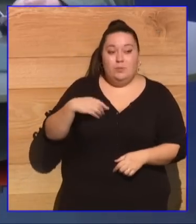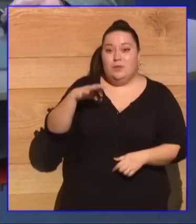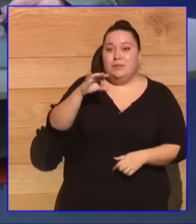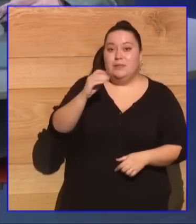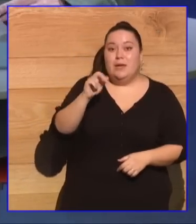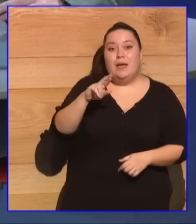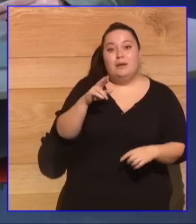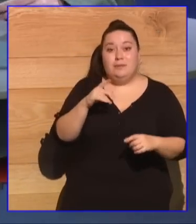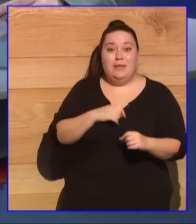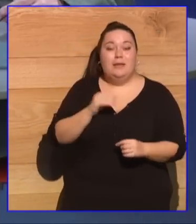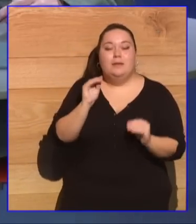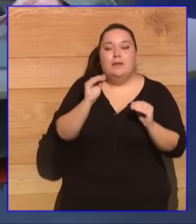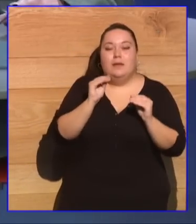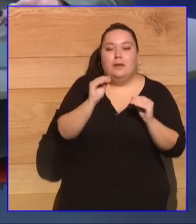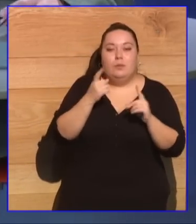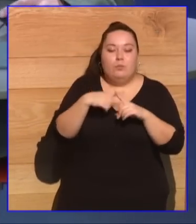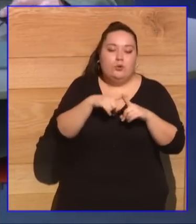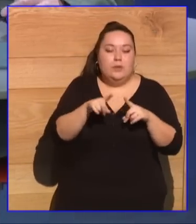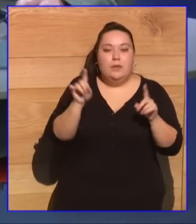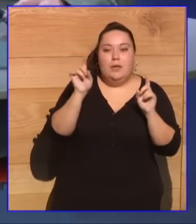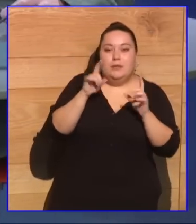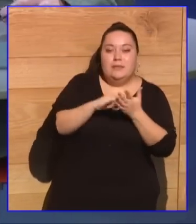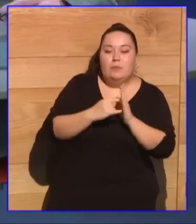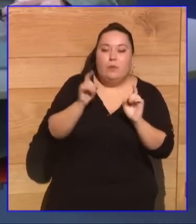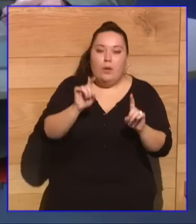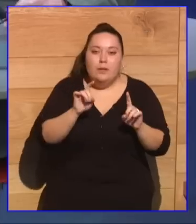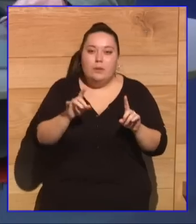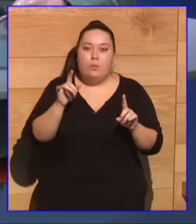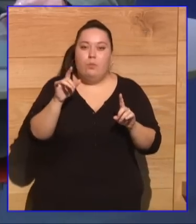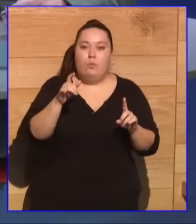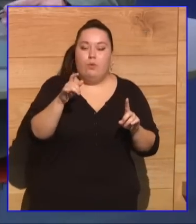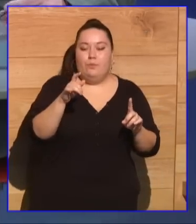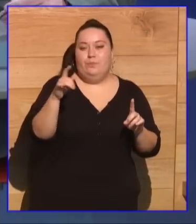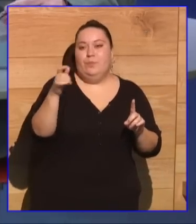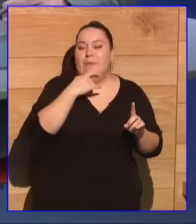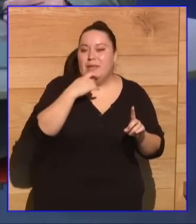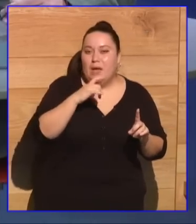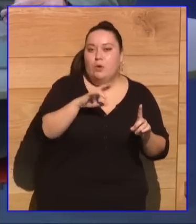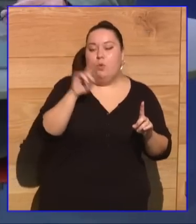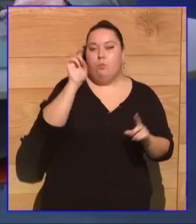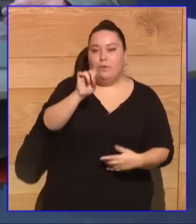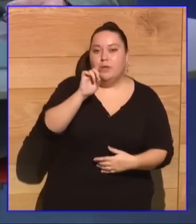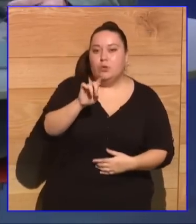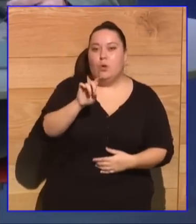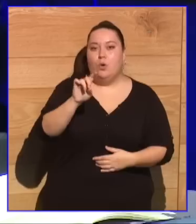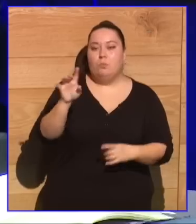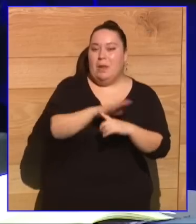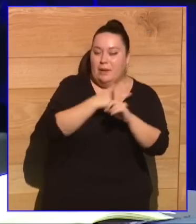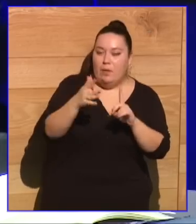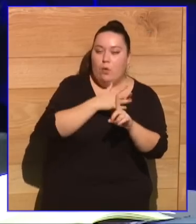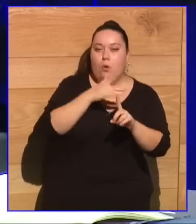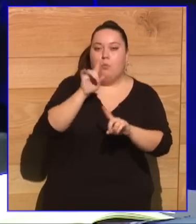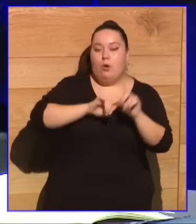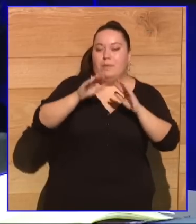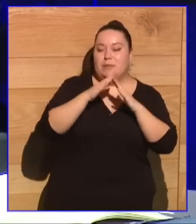sistema educativo alienante una vez más, británico en este caso, de profesor maltratador que tiene